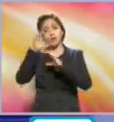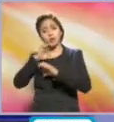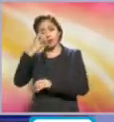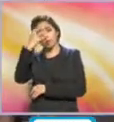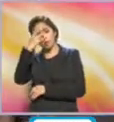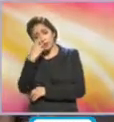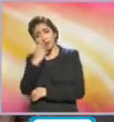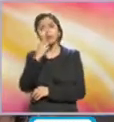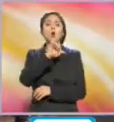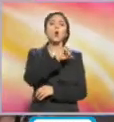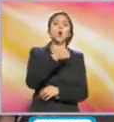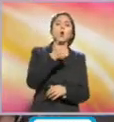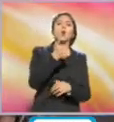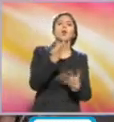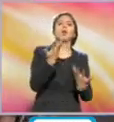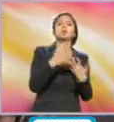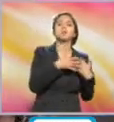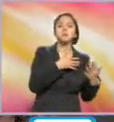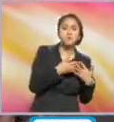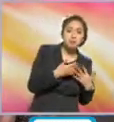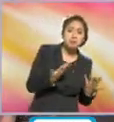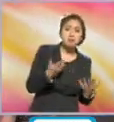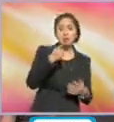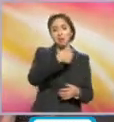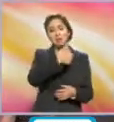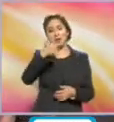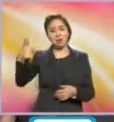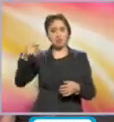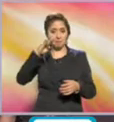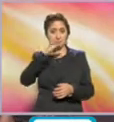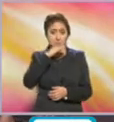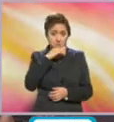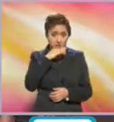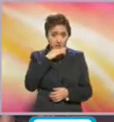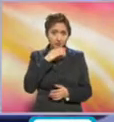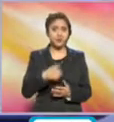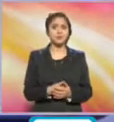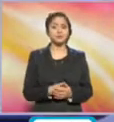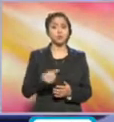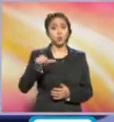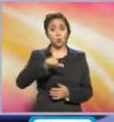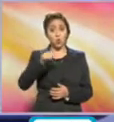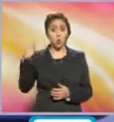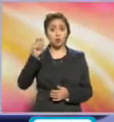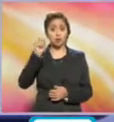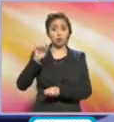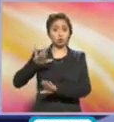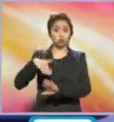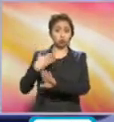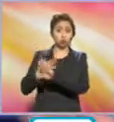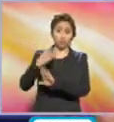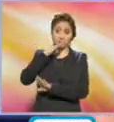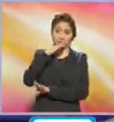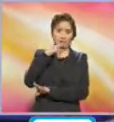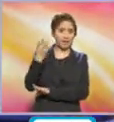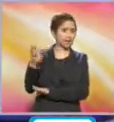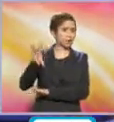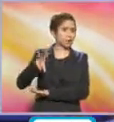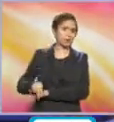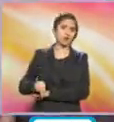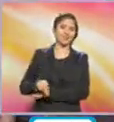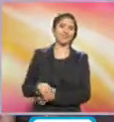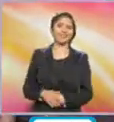muy alegres, hay algunas... Hay para todos. Hay para todos, incluso hay unas que hablan mal de las madres. Pero esas no se las puse, esas no se las puse. Esas